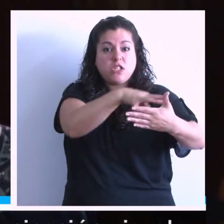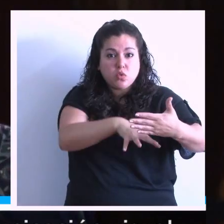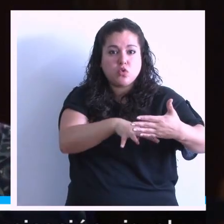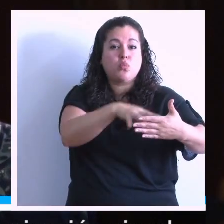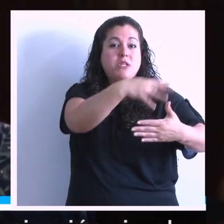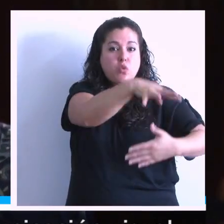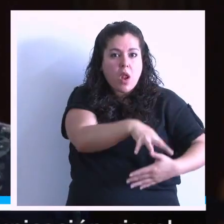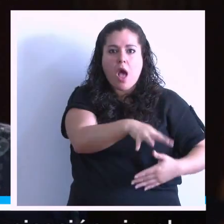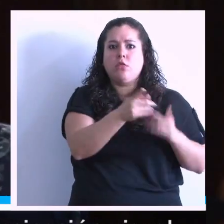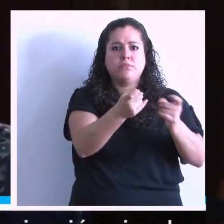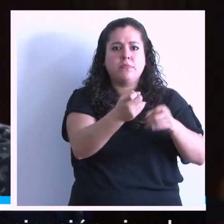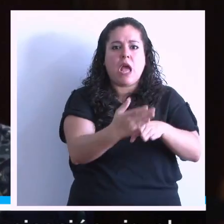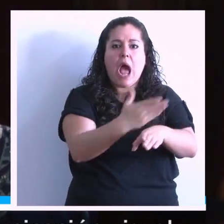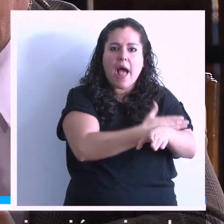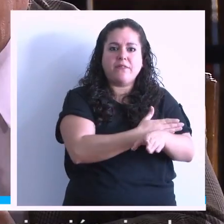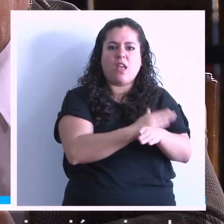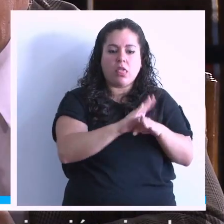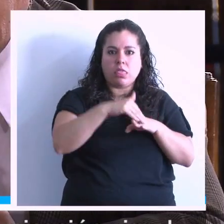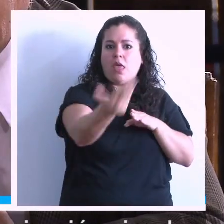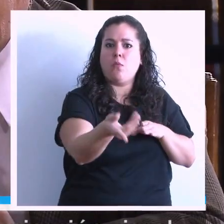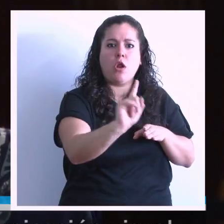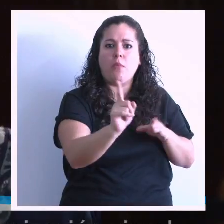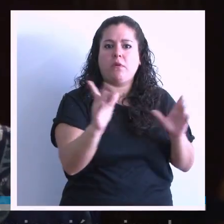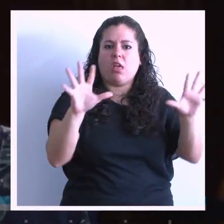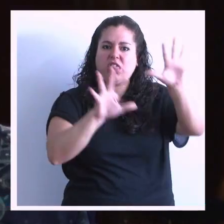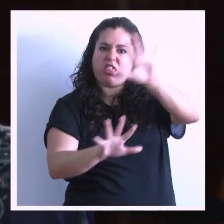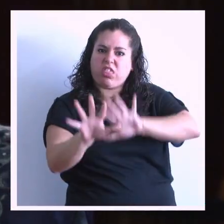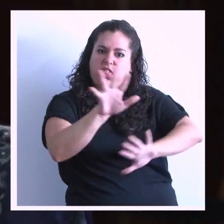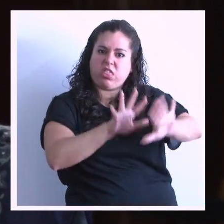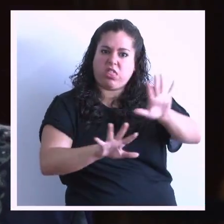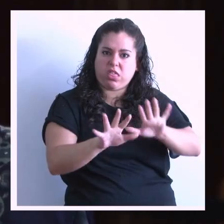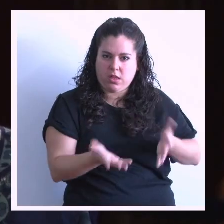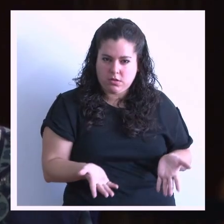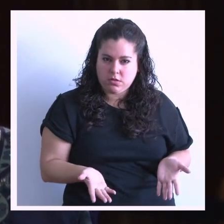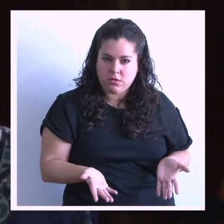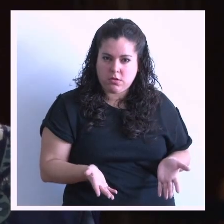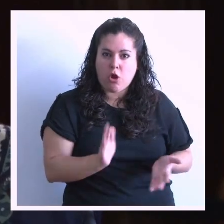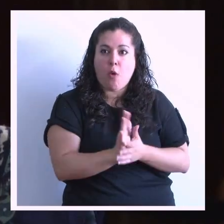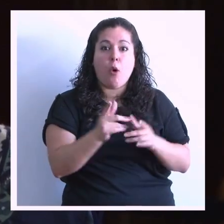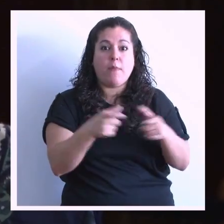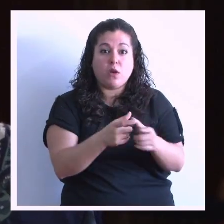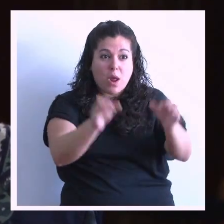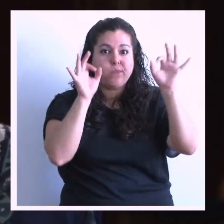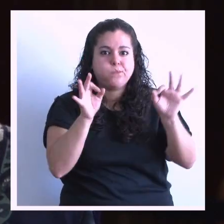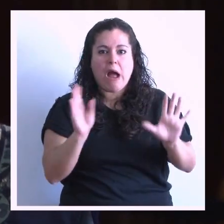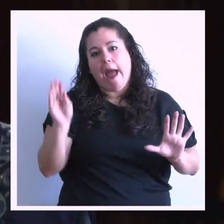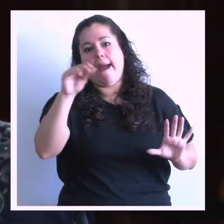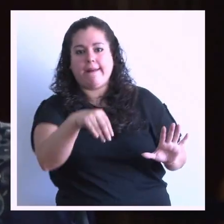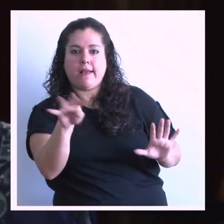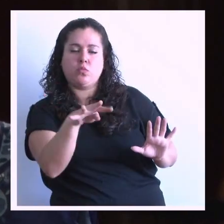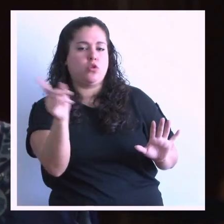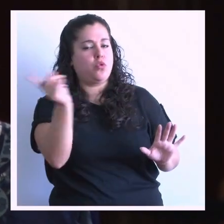subtitulado esté previsto con anticipación para que no le quite calidad a la película, al producto